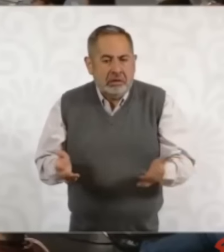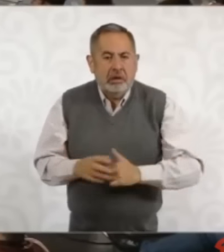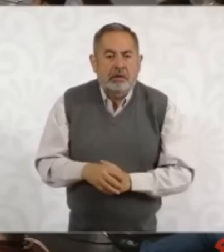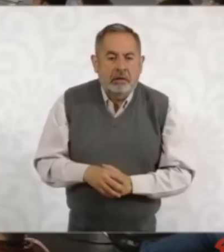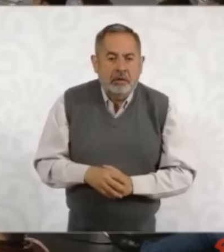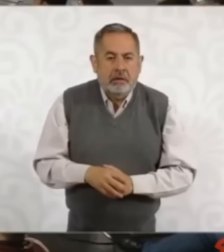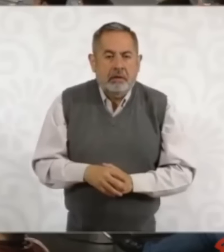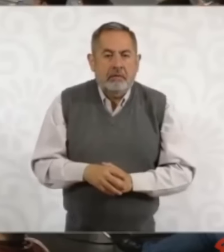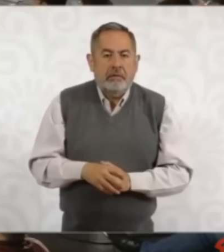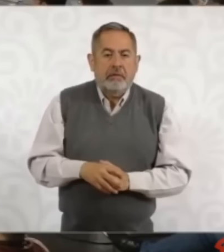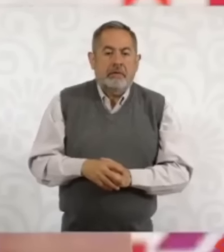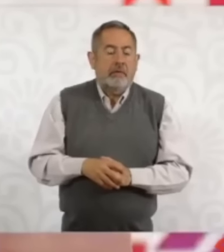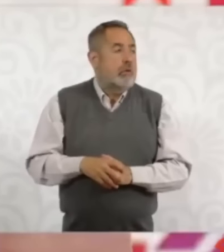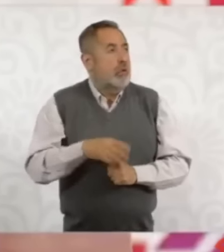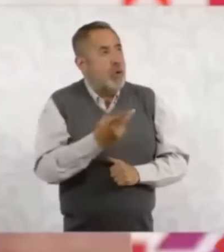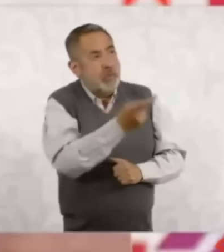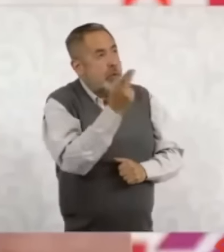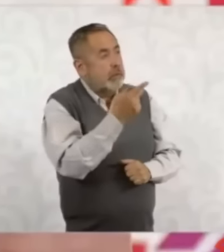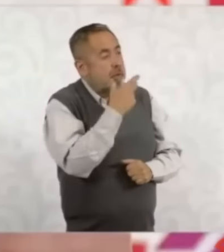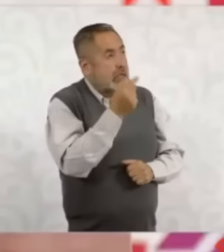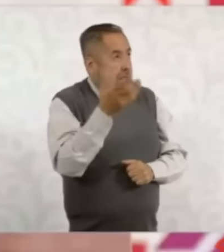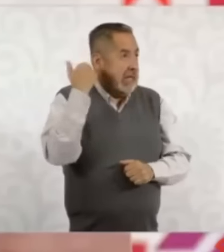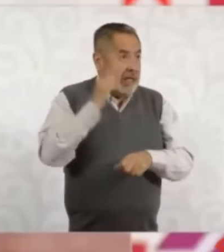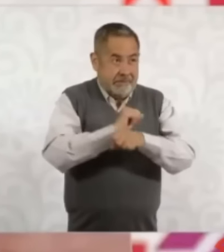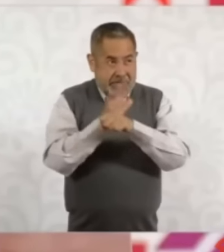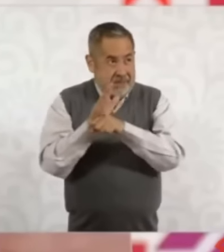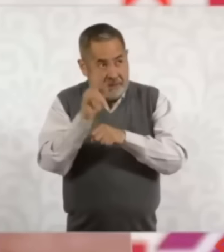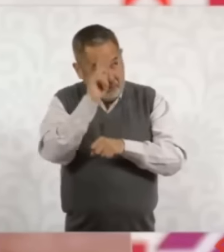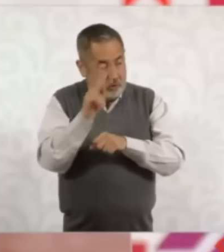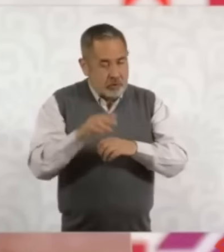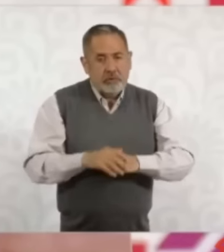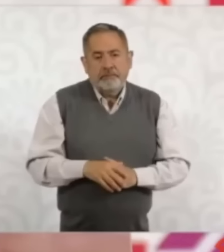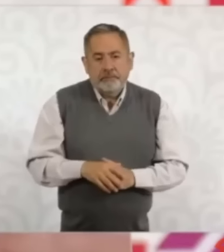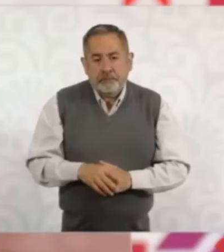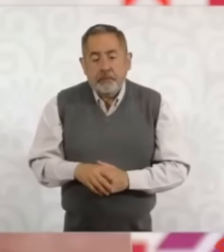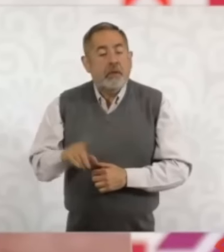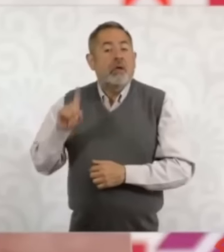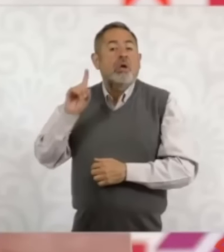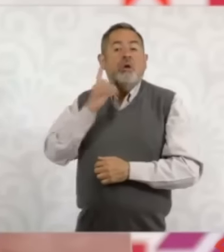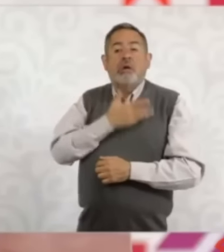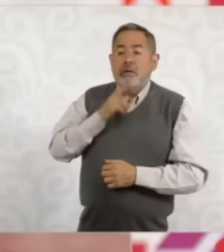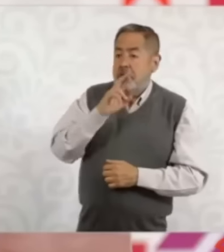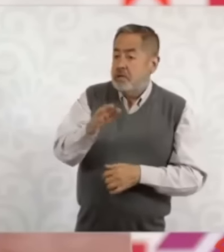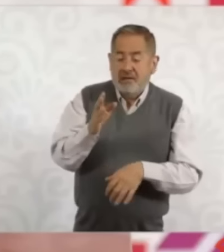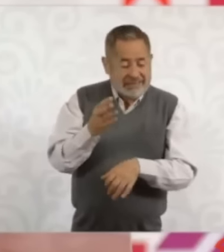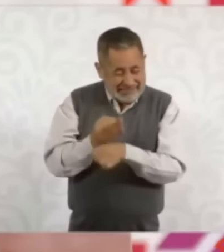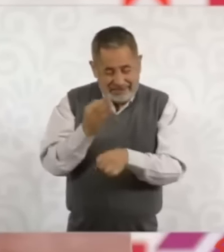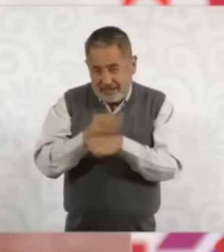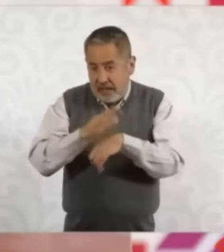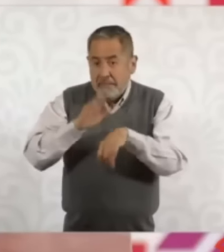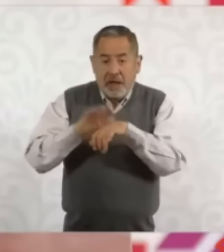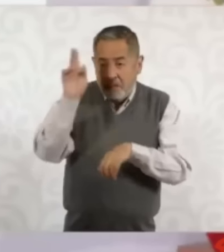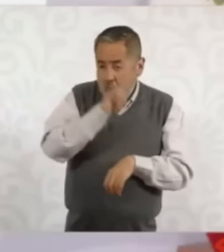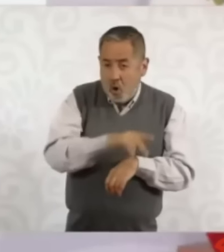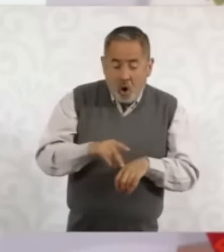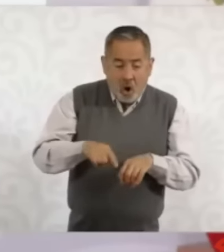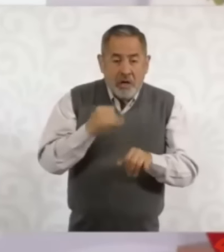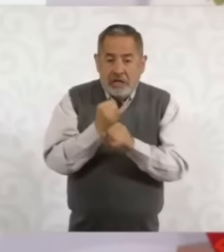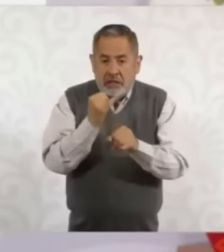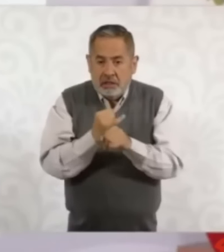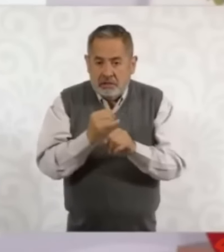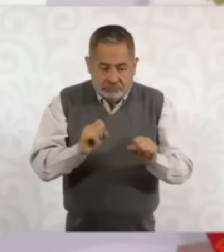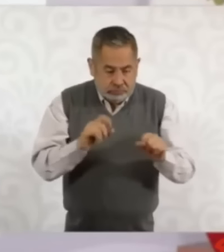pandemia. Sí, pero ahora más porque hay muchas nuevas herramientas en las redes, en las plataformas. No